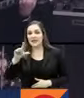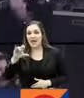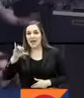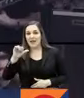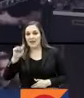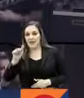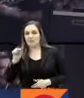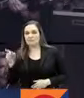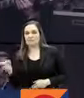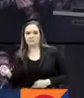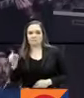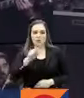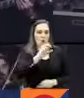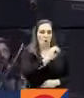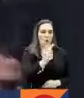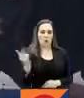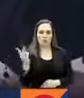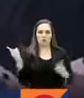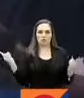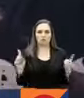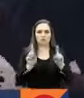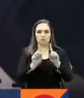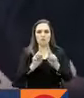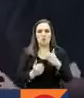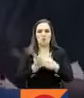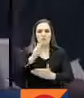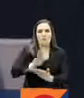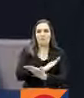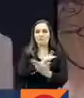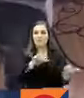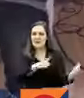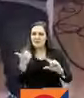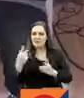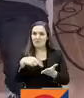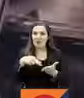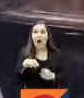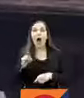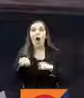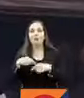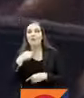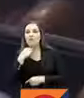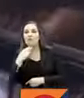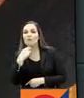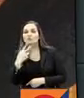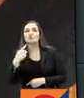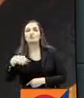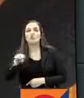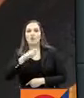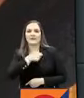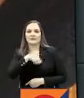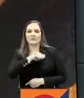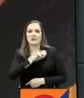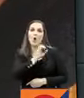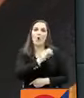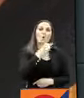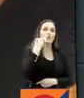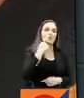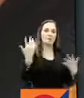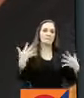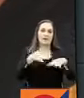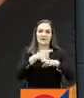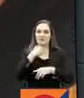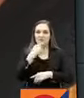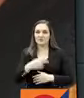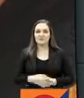la canción Listo para Bailar, un EP que cuenta con unas partes en español y otras en ruso. Y los